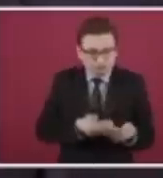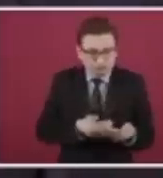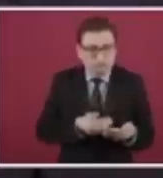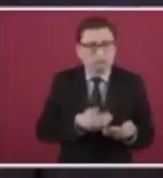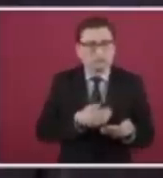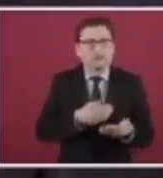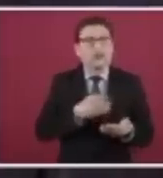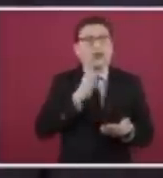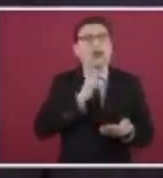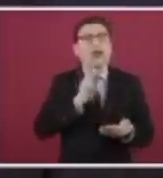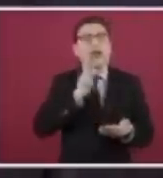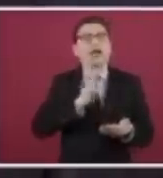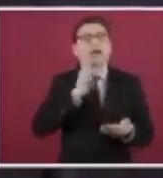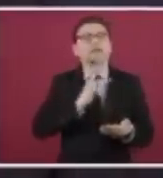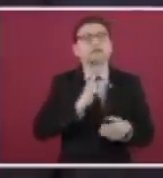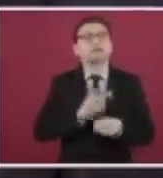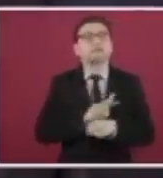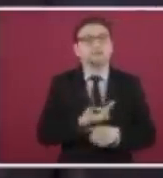A ver,